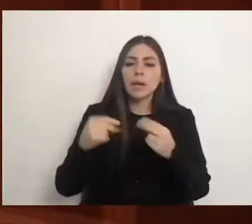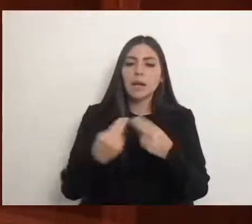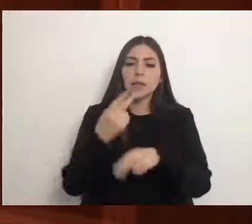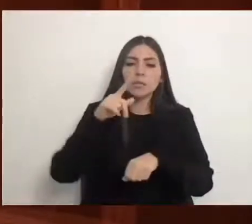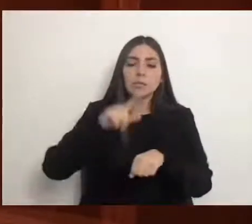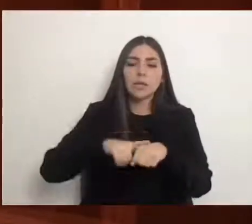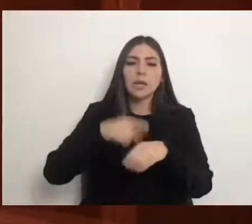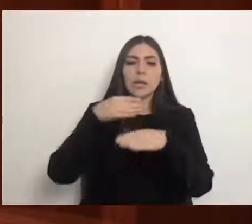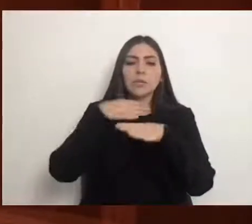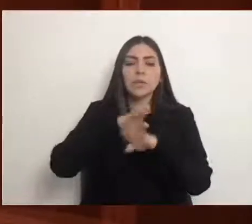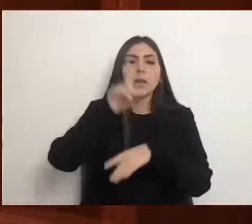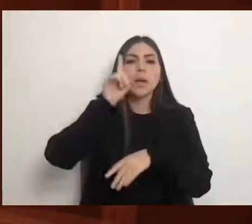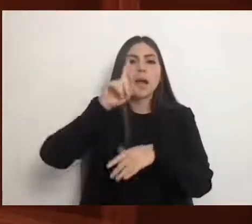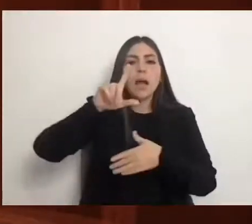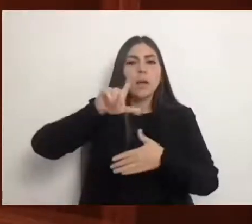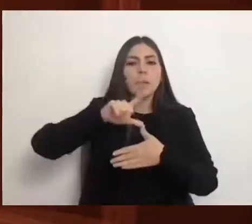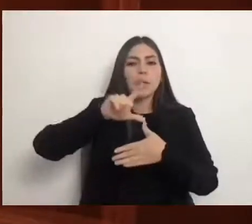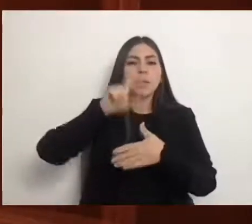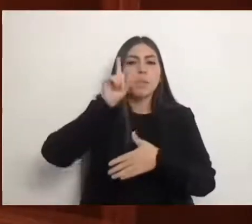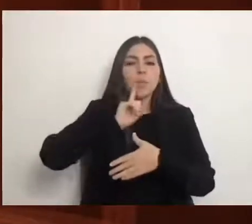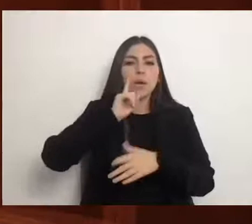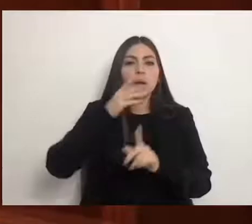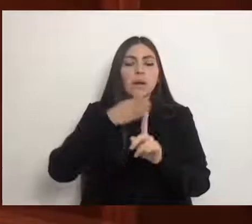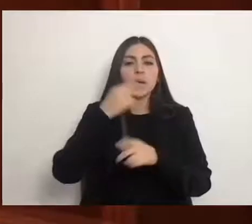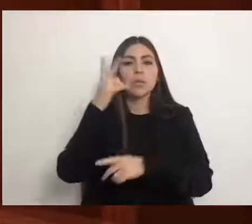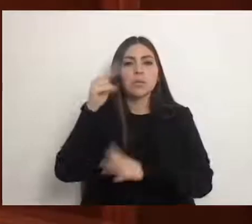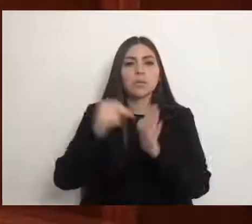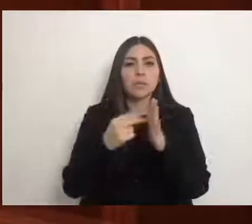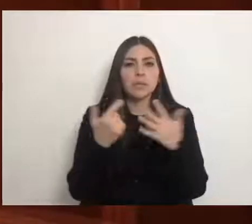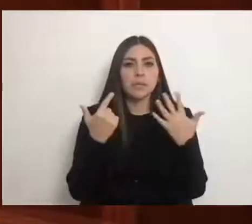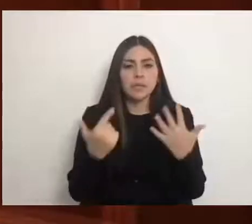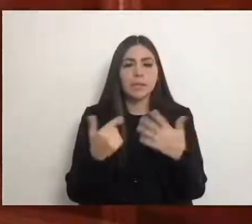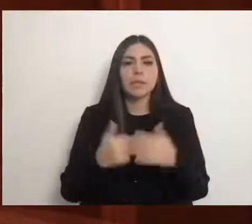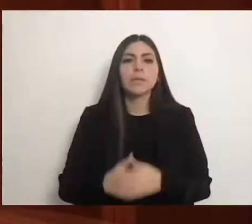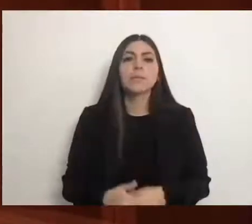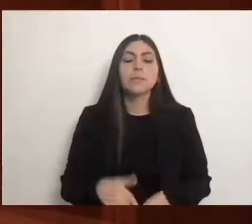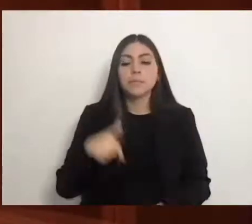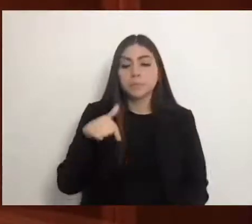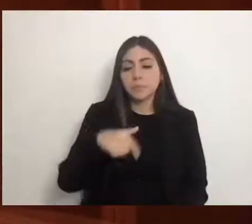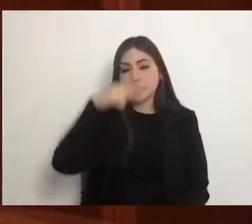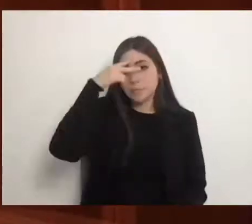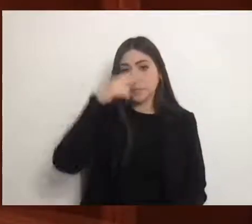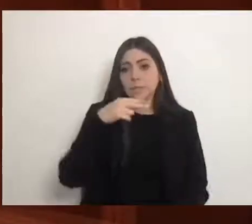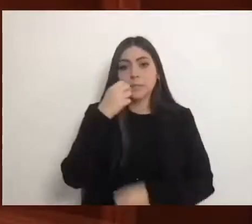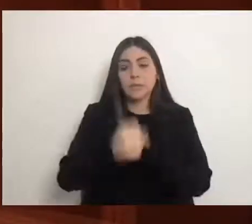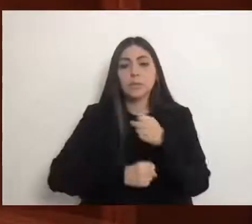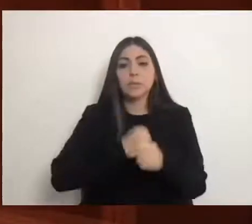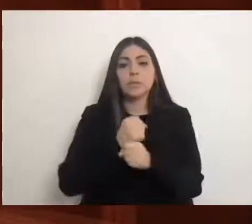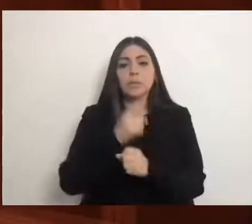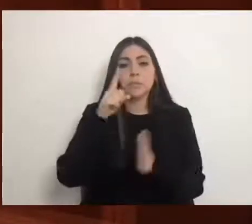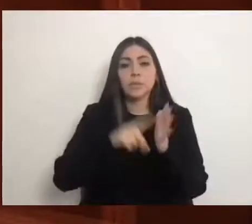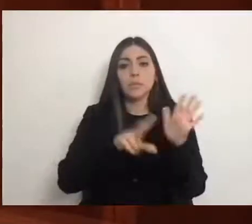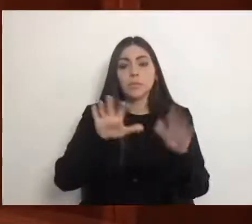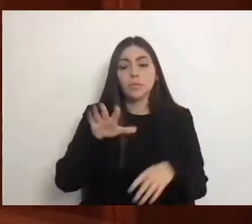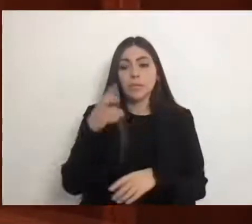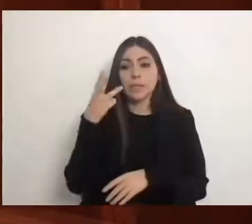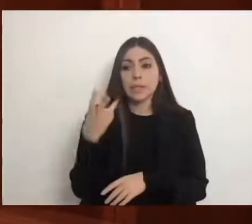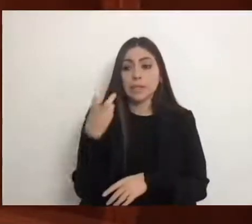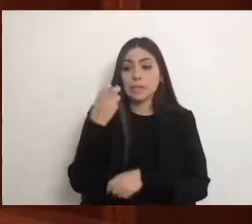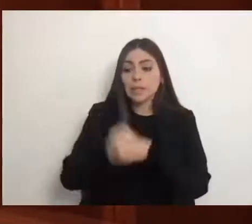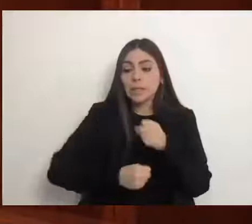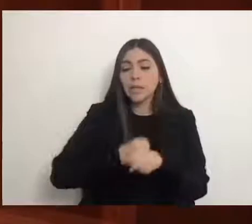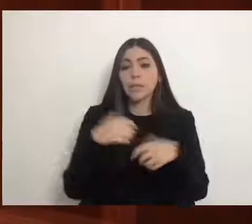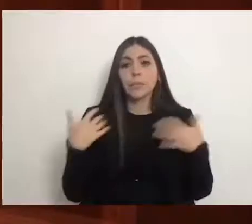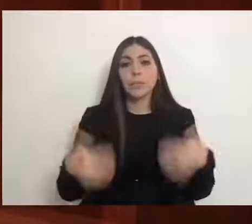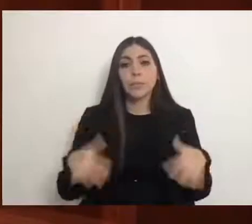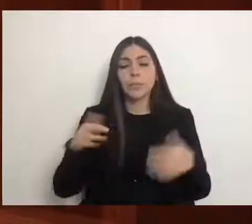2007. En México, el año de 1853, año histórico para los derechos de las mujeres,